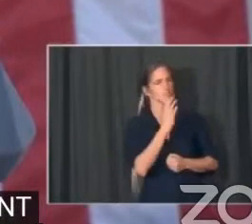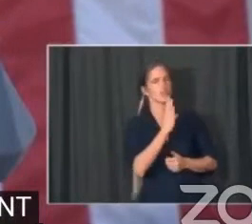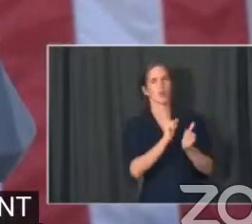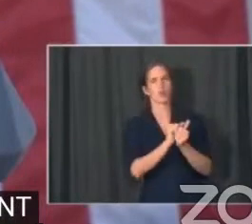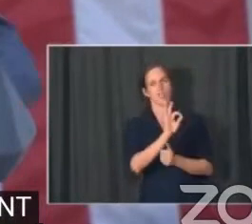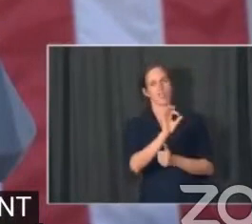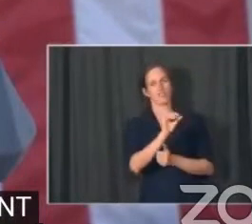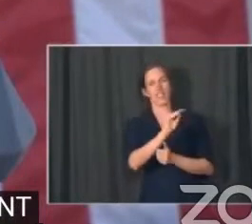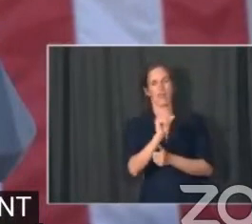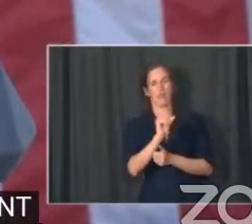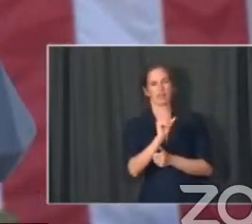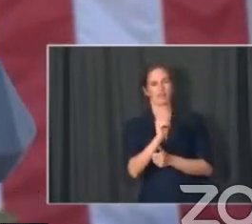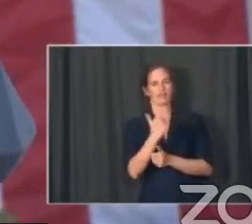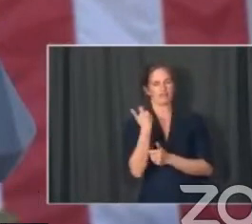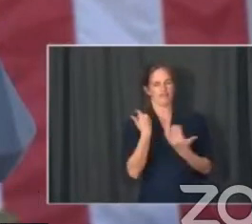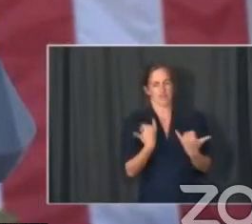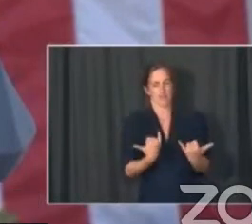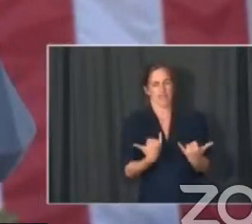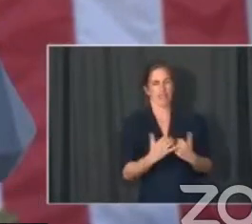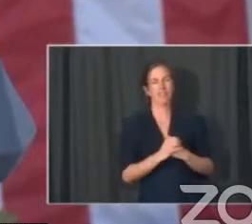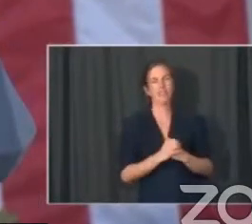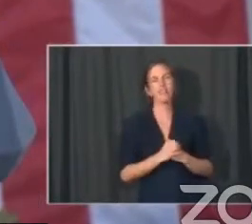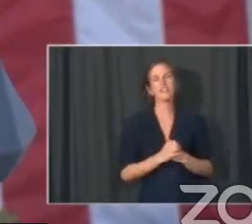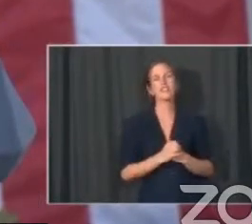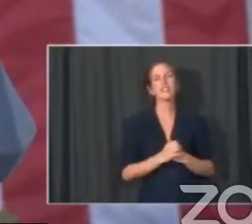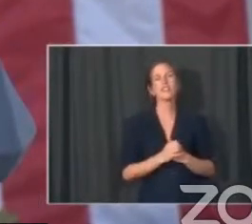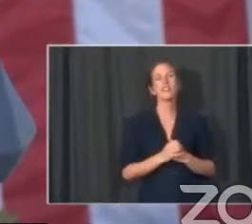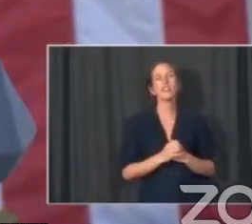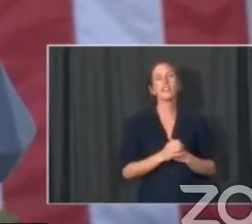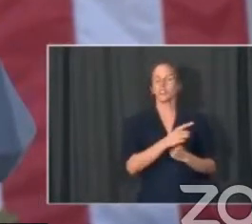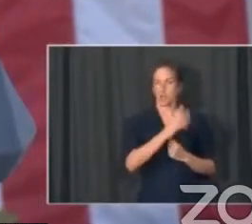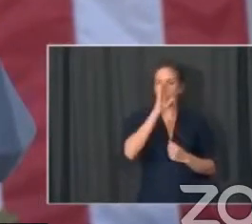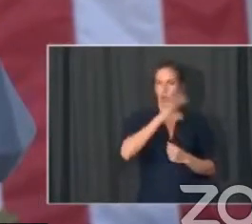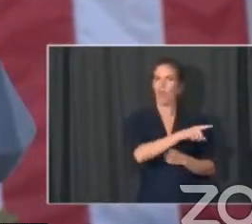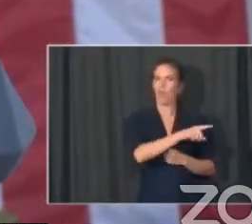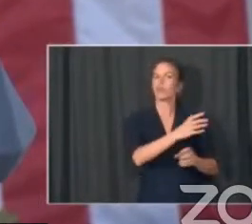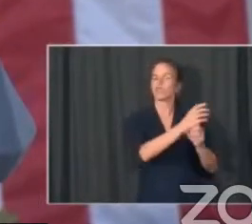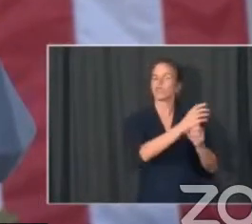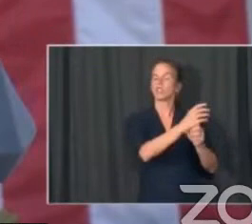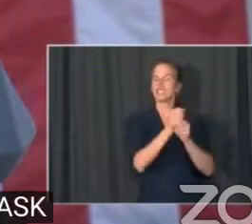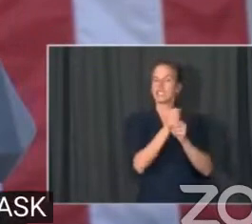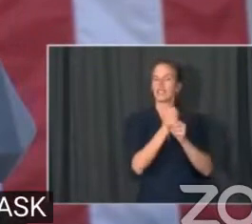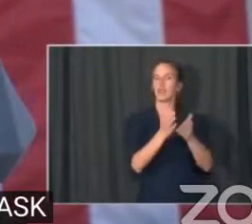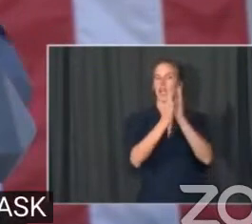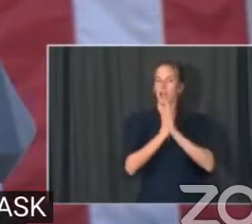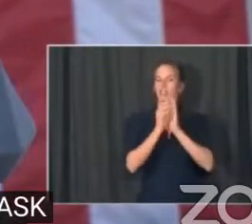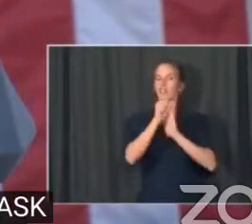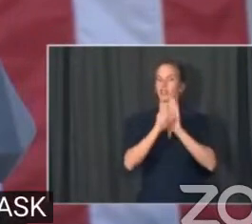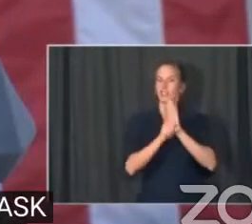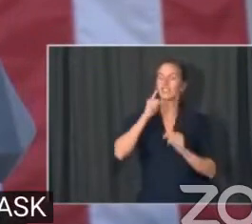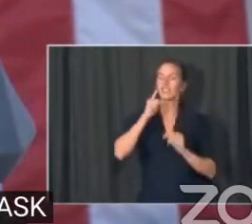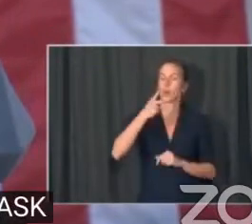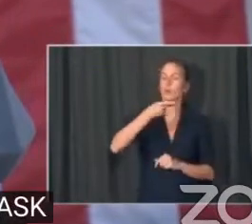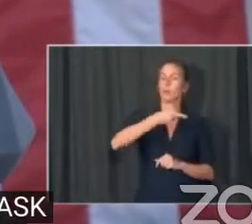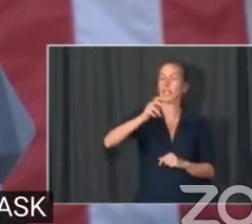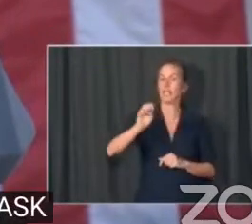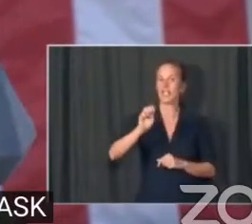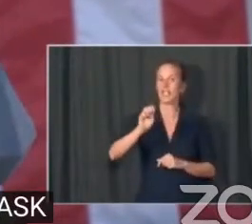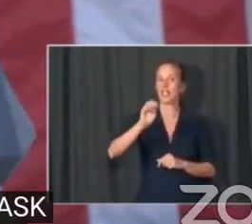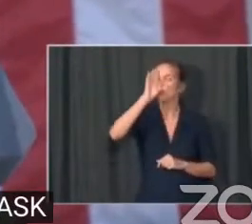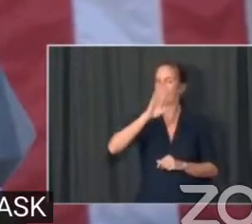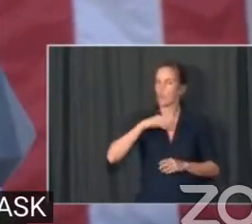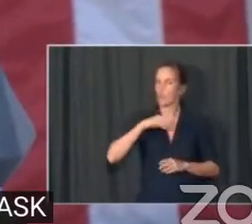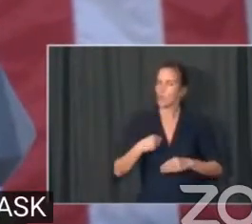salud, force meeting, que Mr. no President, queremos que we're ningún, receiving requests from states hemos for hablado con PPE FEMA for personnel, but we're meeting all of